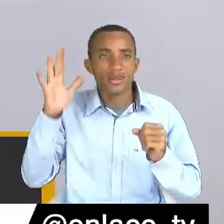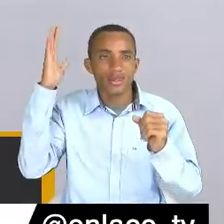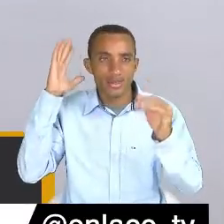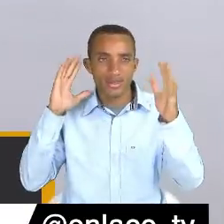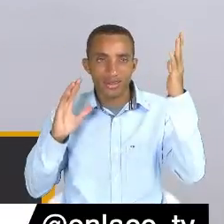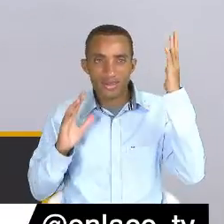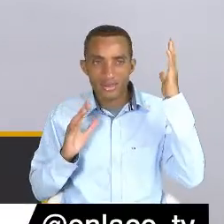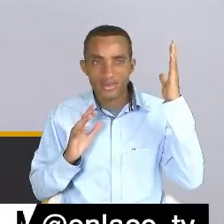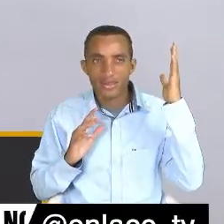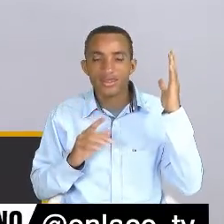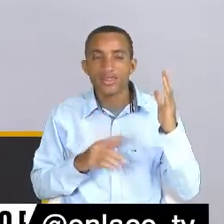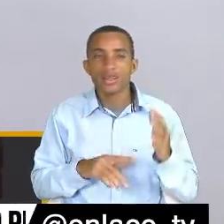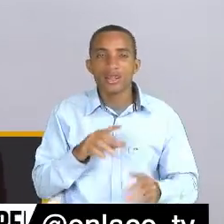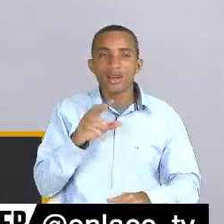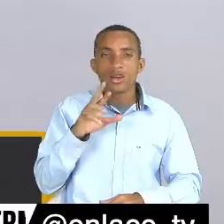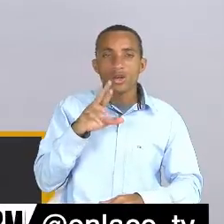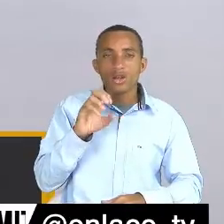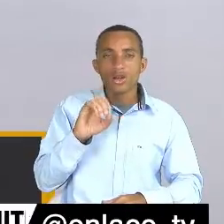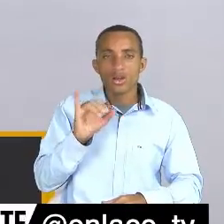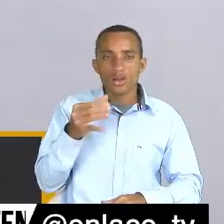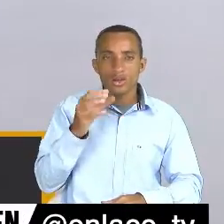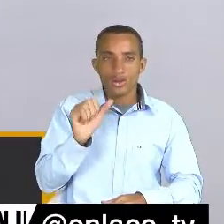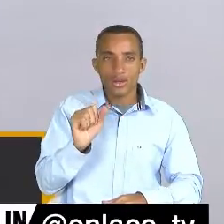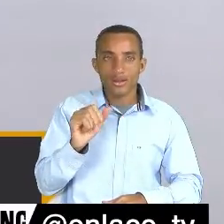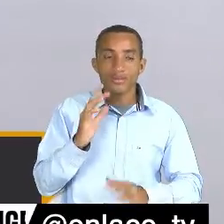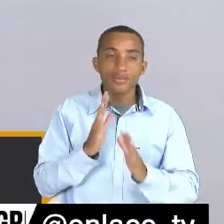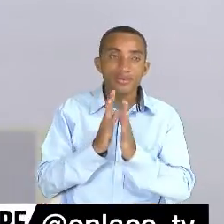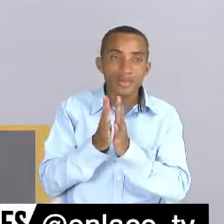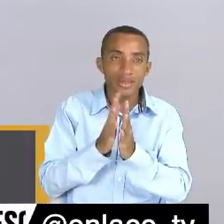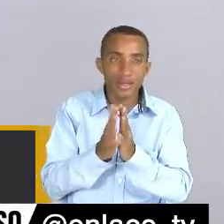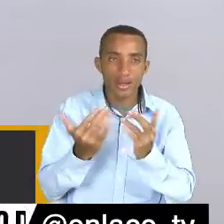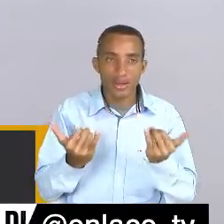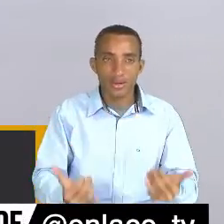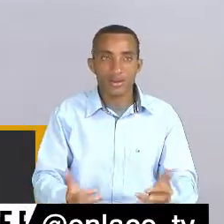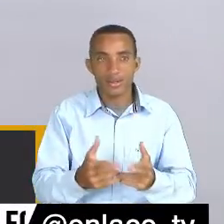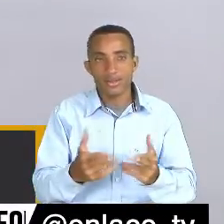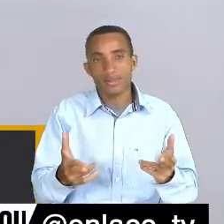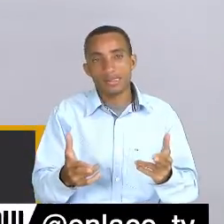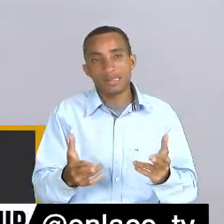que allá en el acto se los daré a conocer. En este momento no, porque